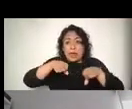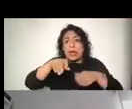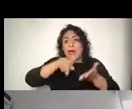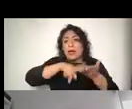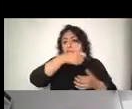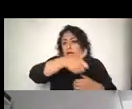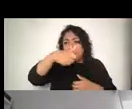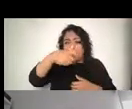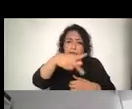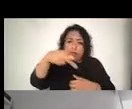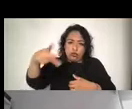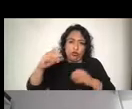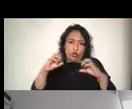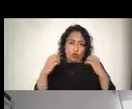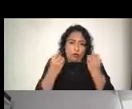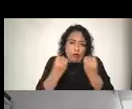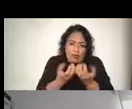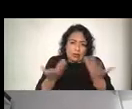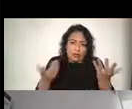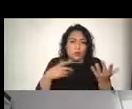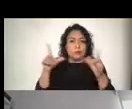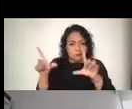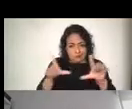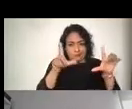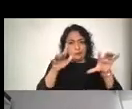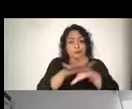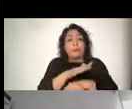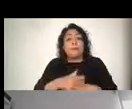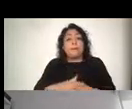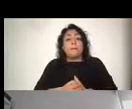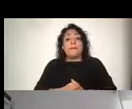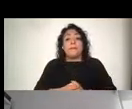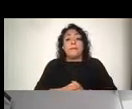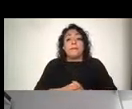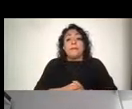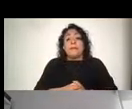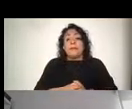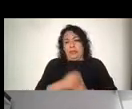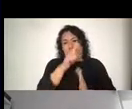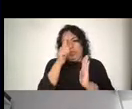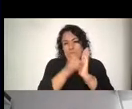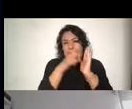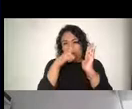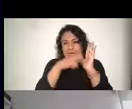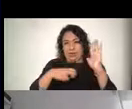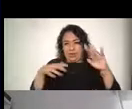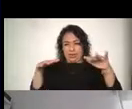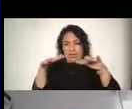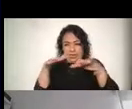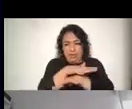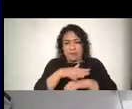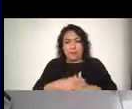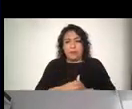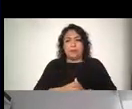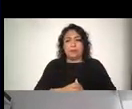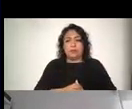las organizaciones. Pasamos, por favor. La reforma, pasamos a la siguiente, por favor. La